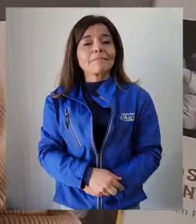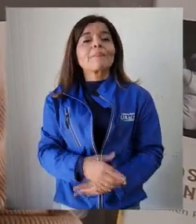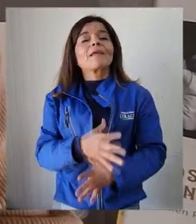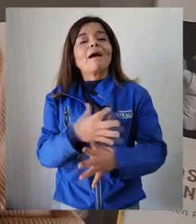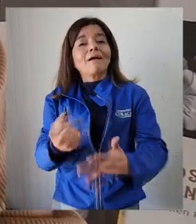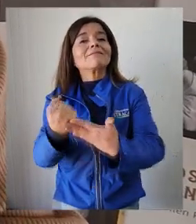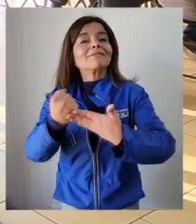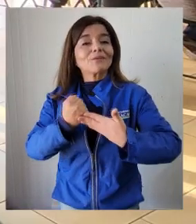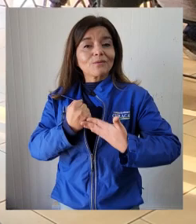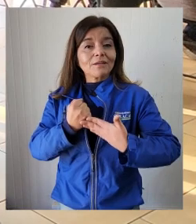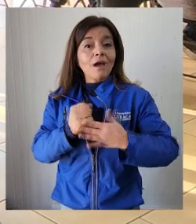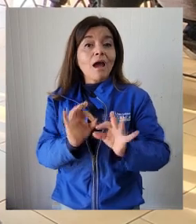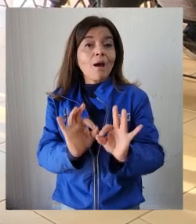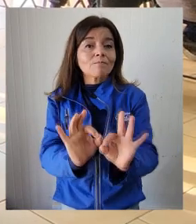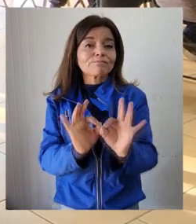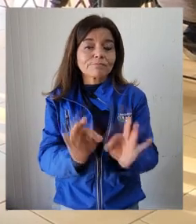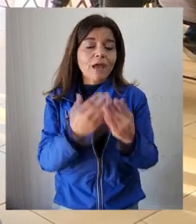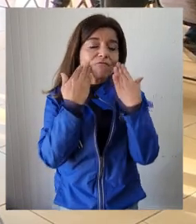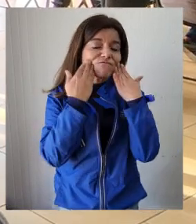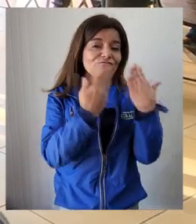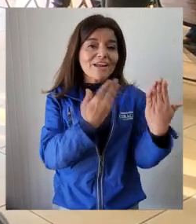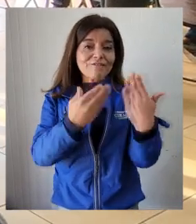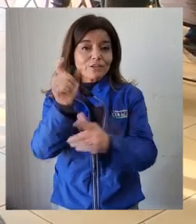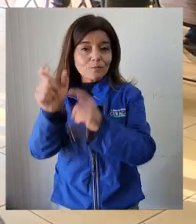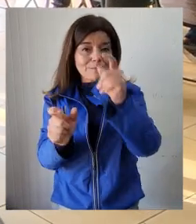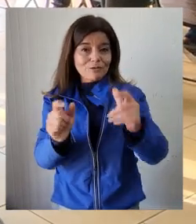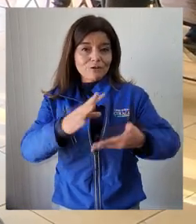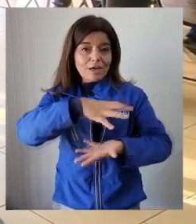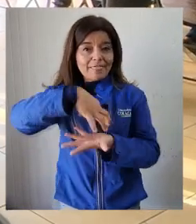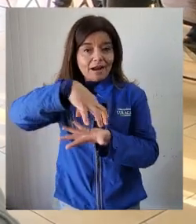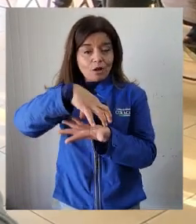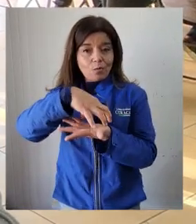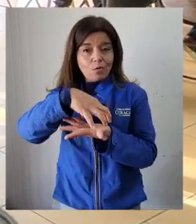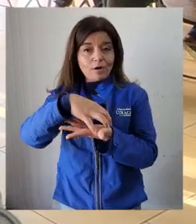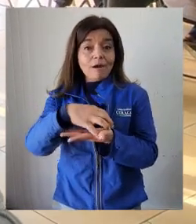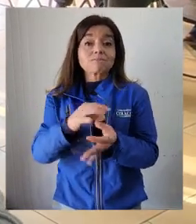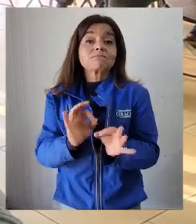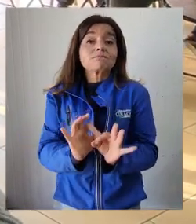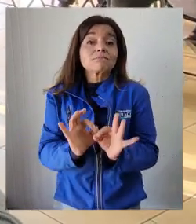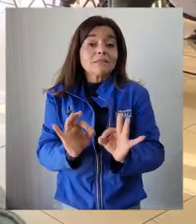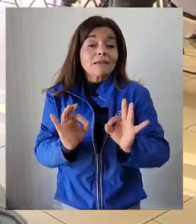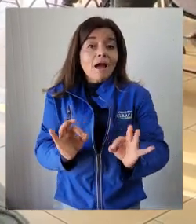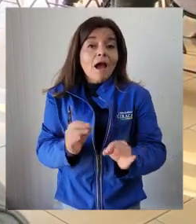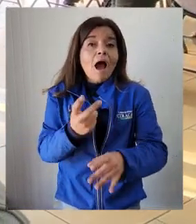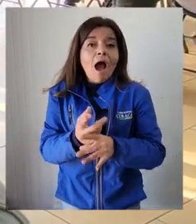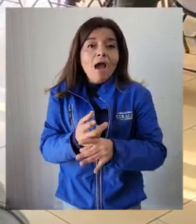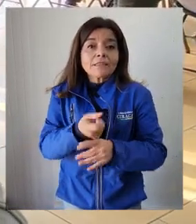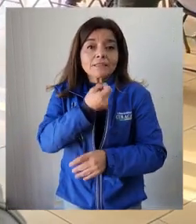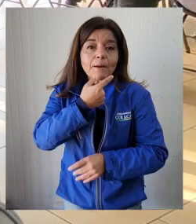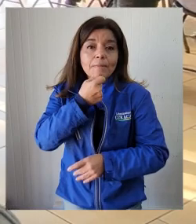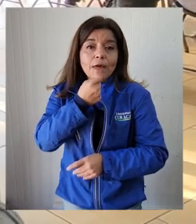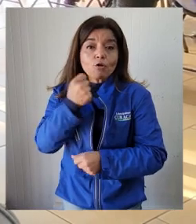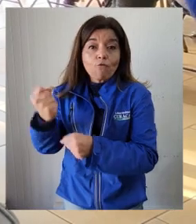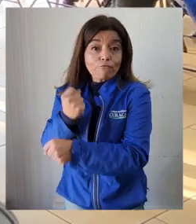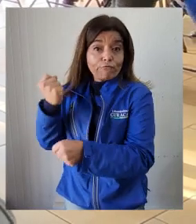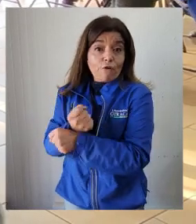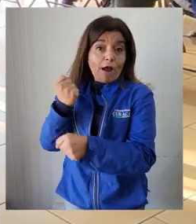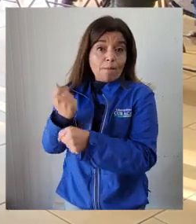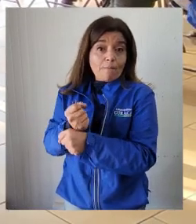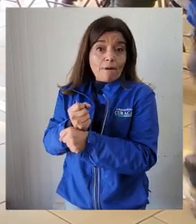Sí, harto ayuda. Excelente, un buen beneficio para la gente de la comuna. Sobre todo que hay algunos medicamentos que en